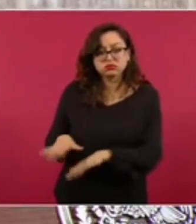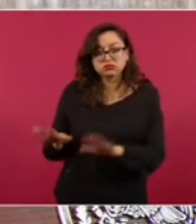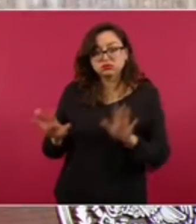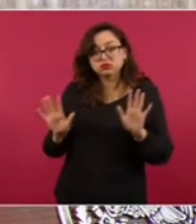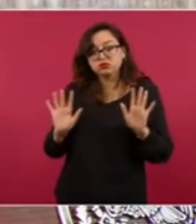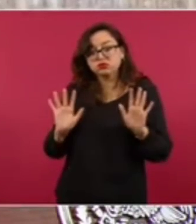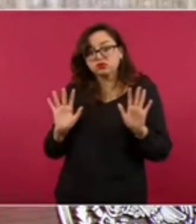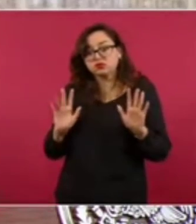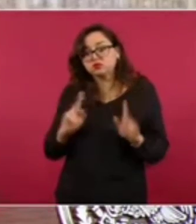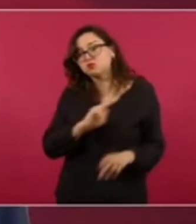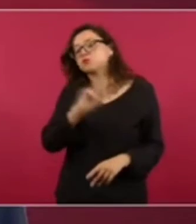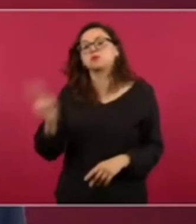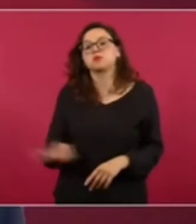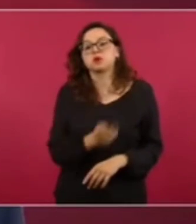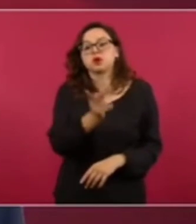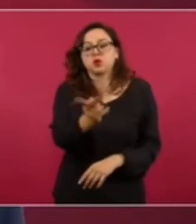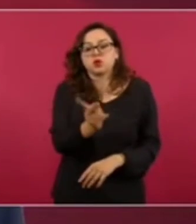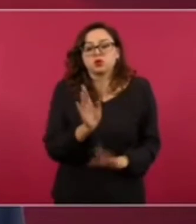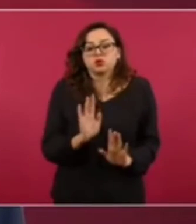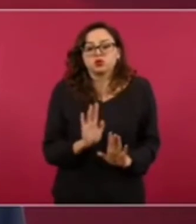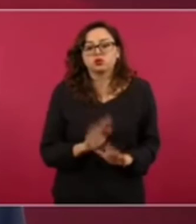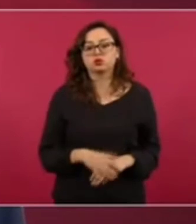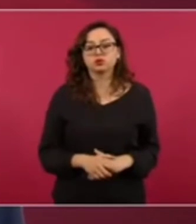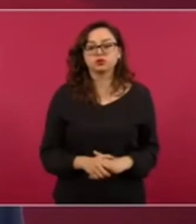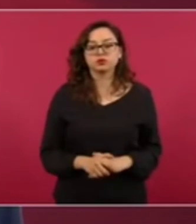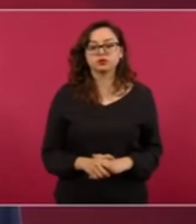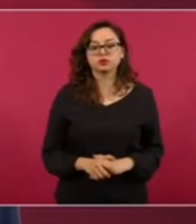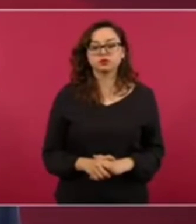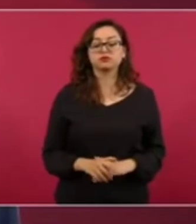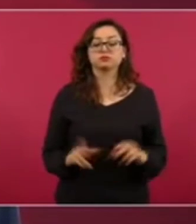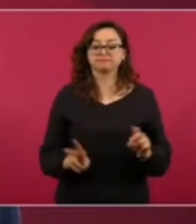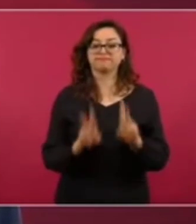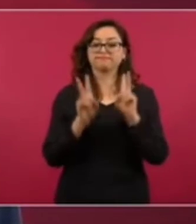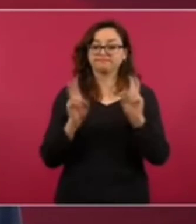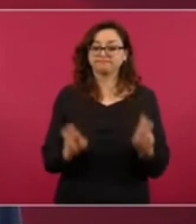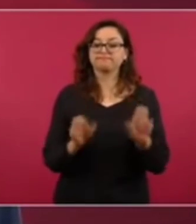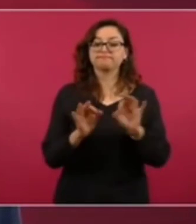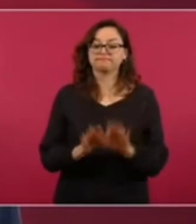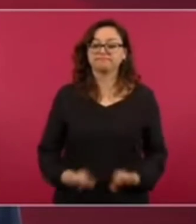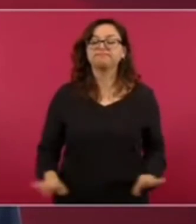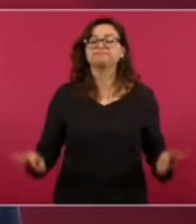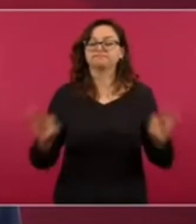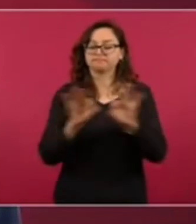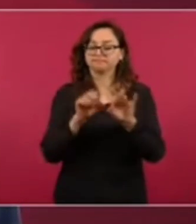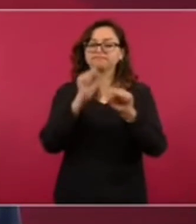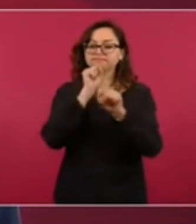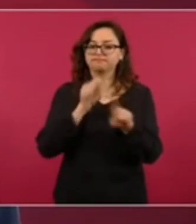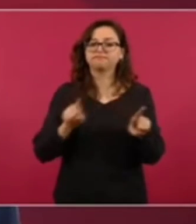Es otro tema también importante.